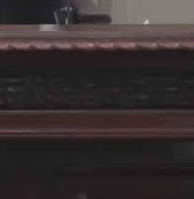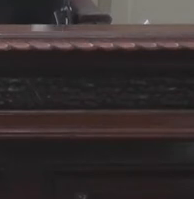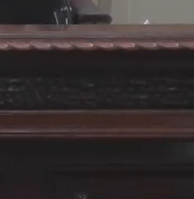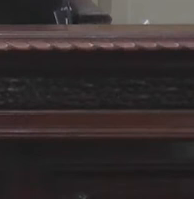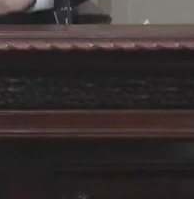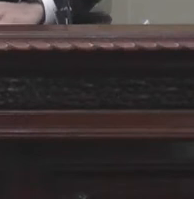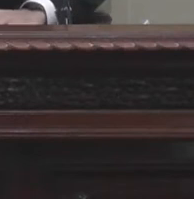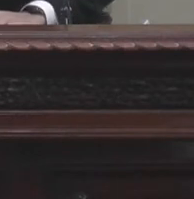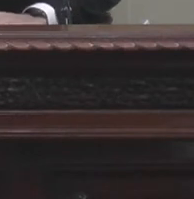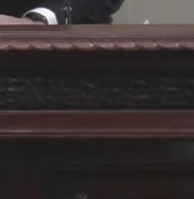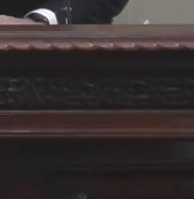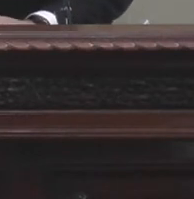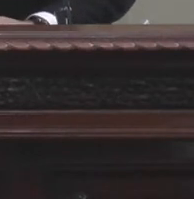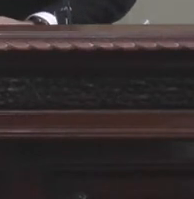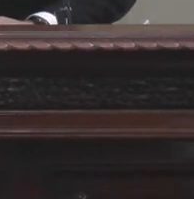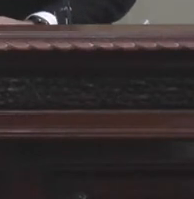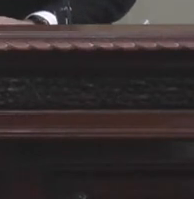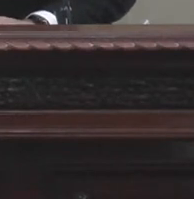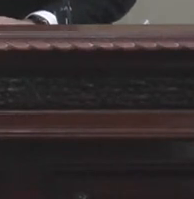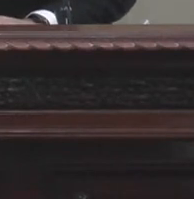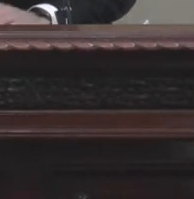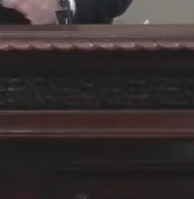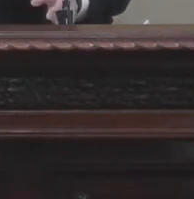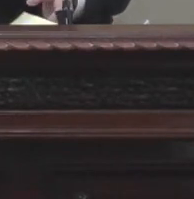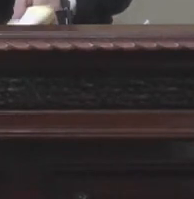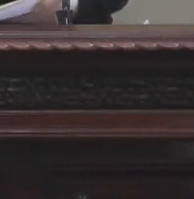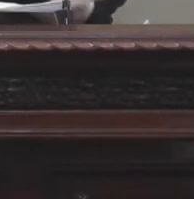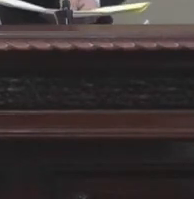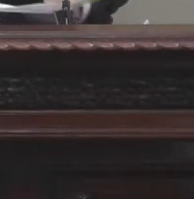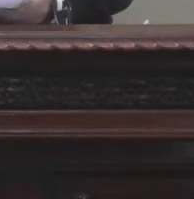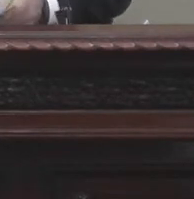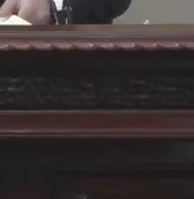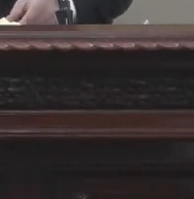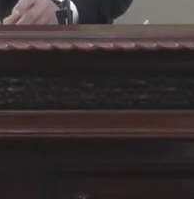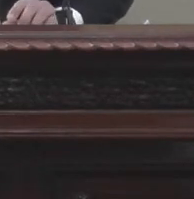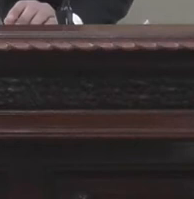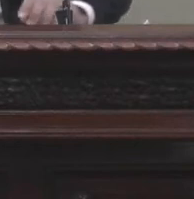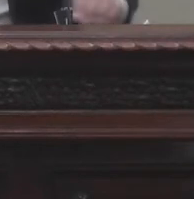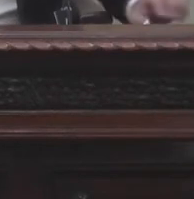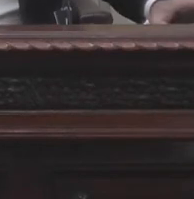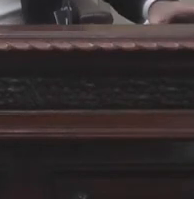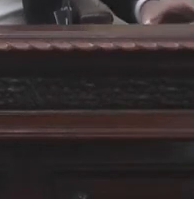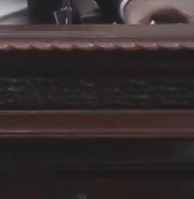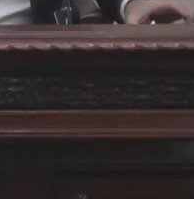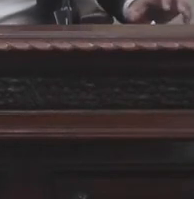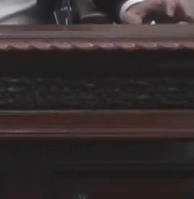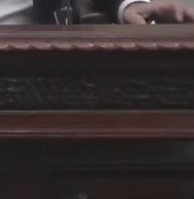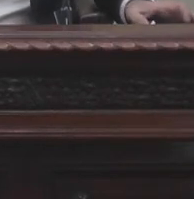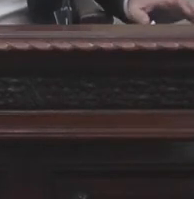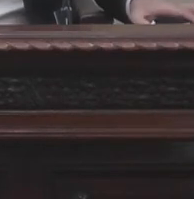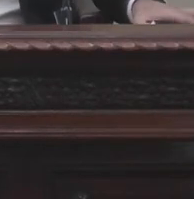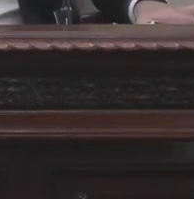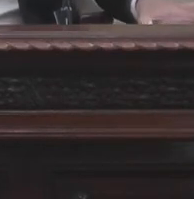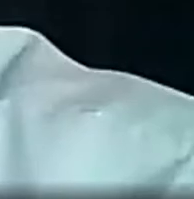muchas gracias señor presidente no sé si tengo uso ahora de la palabra si delante